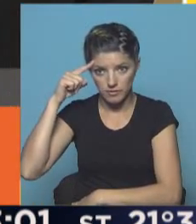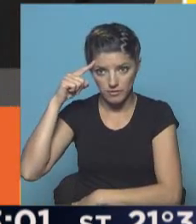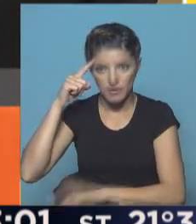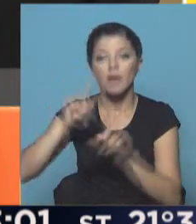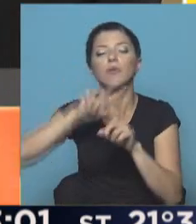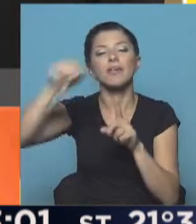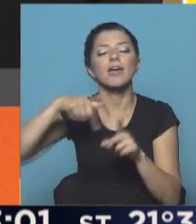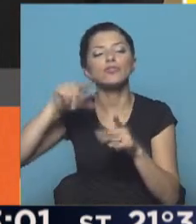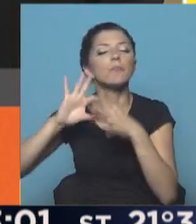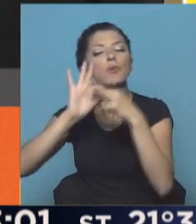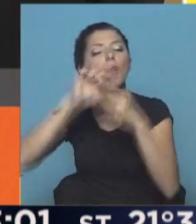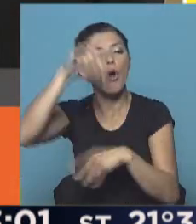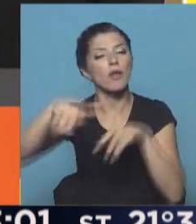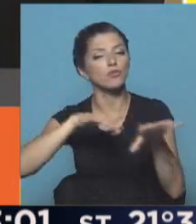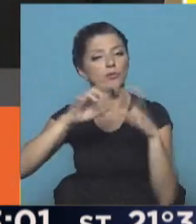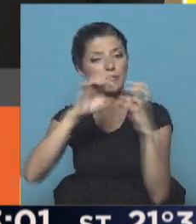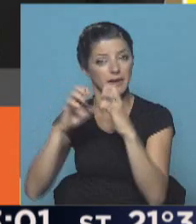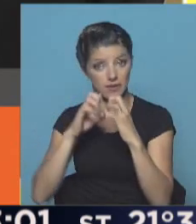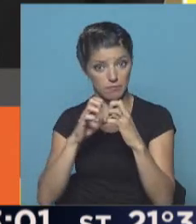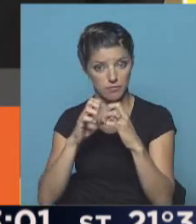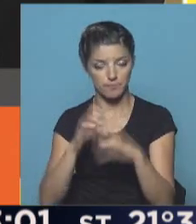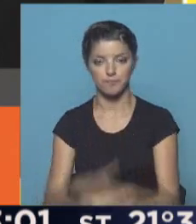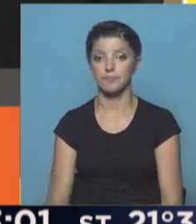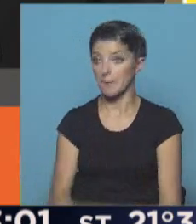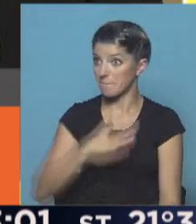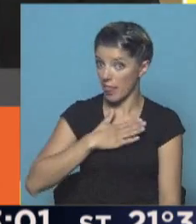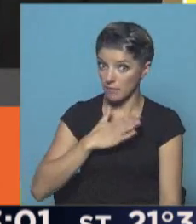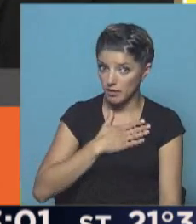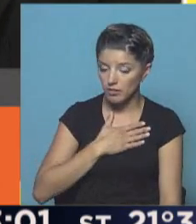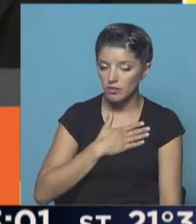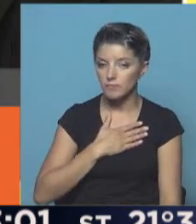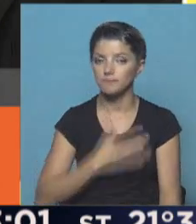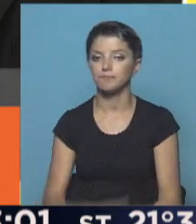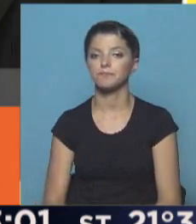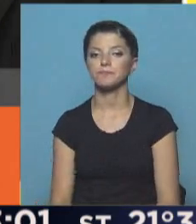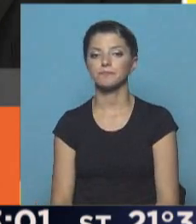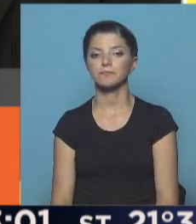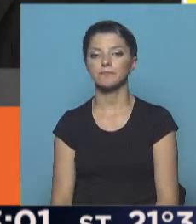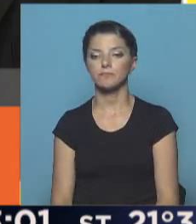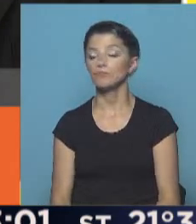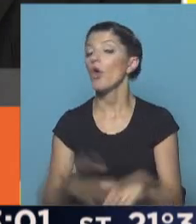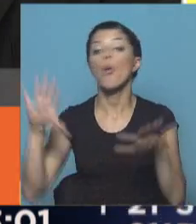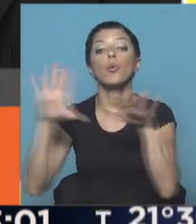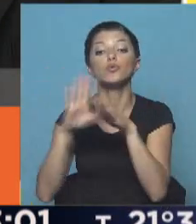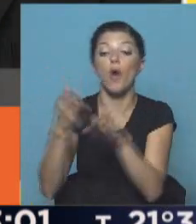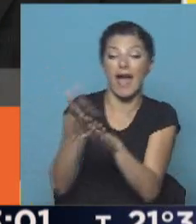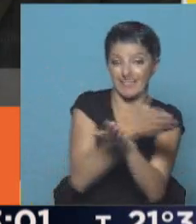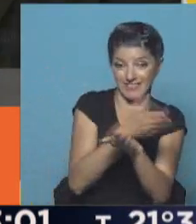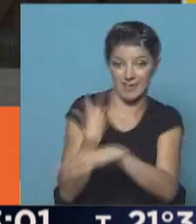clima? Lo paradójico para mí es que justamente en la etapa previa a